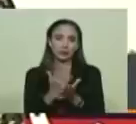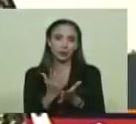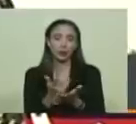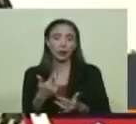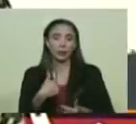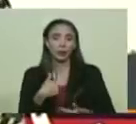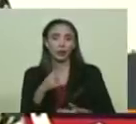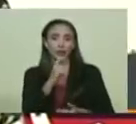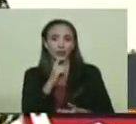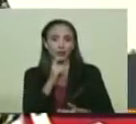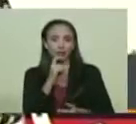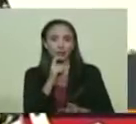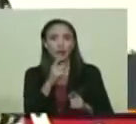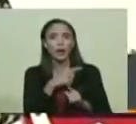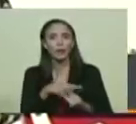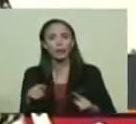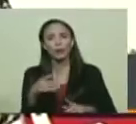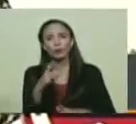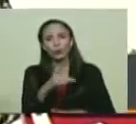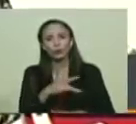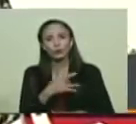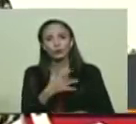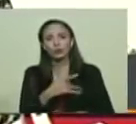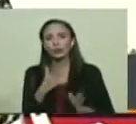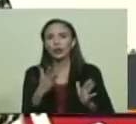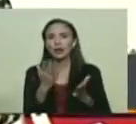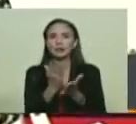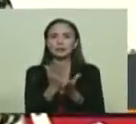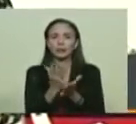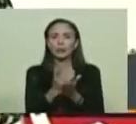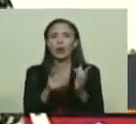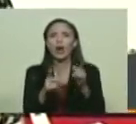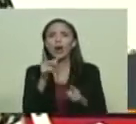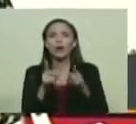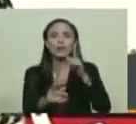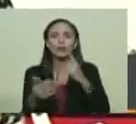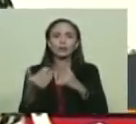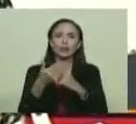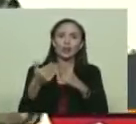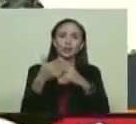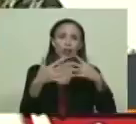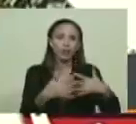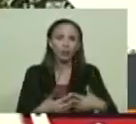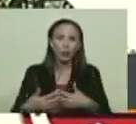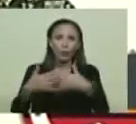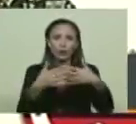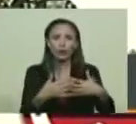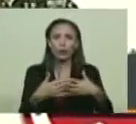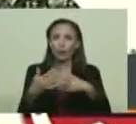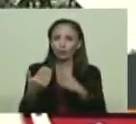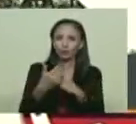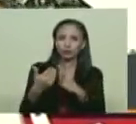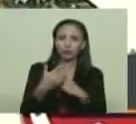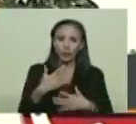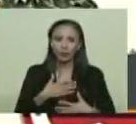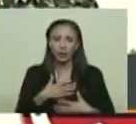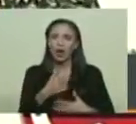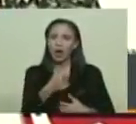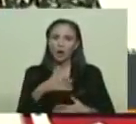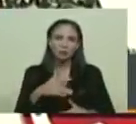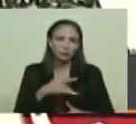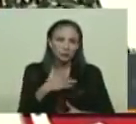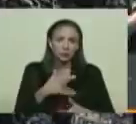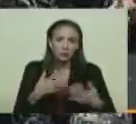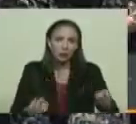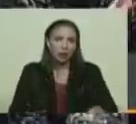Pero yo siento que es una condecoración. Cada vez que el imperialismo habla contra mí, yo siento que es una condecoración que me pone en el corazón.